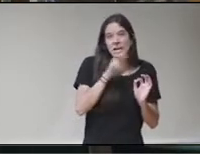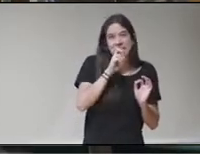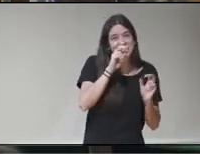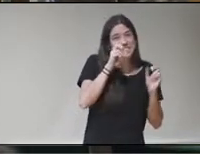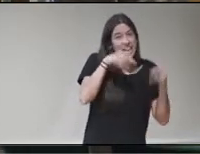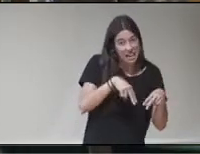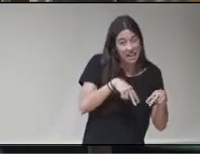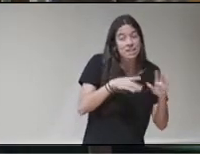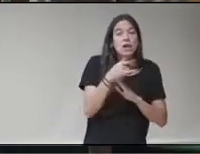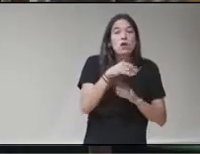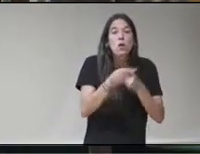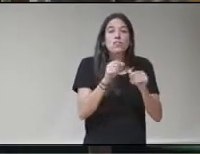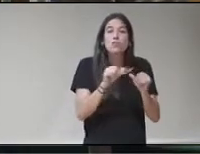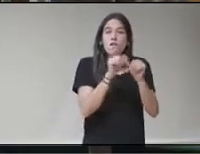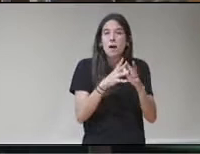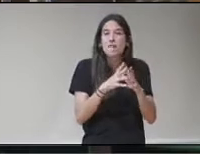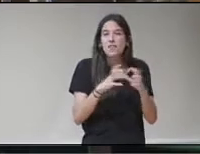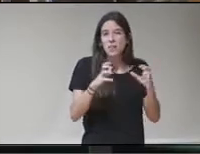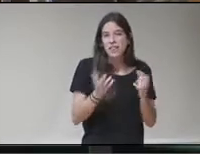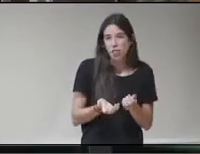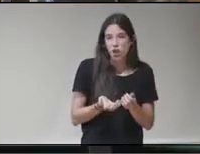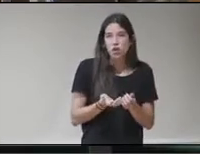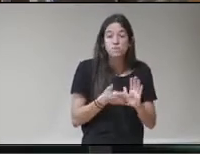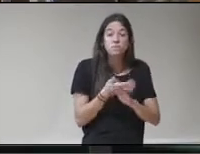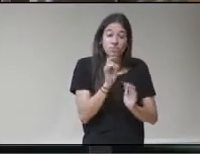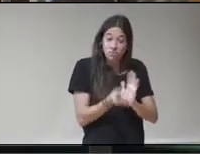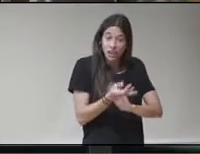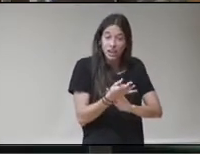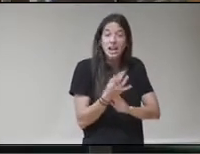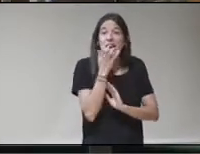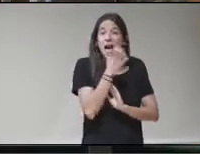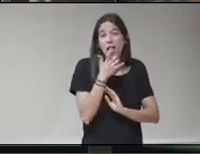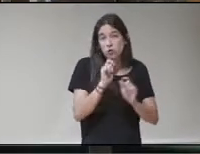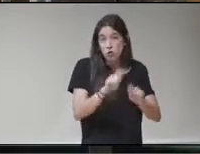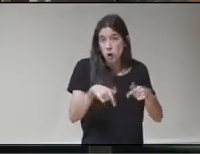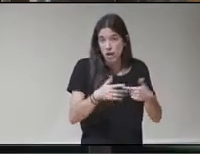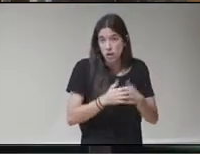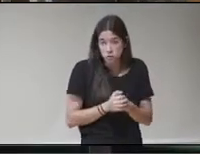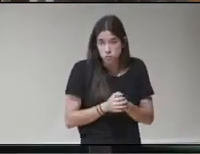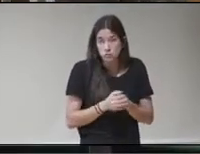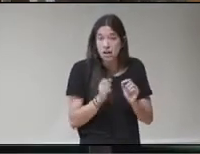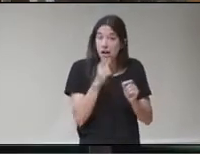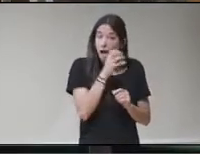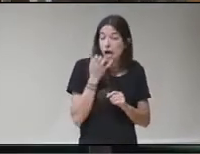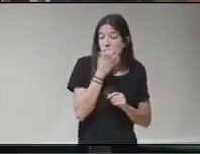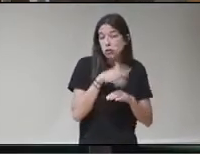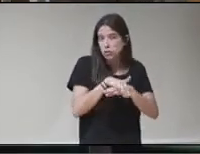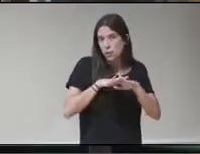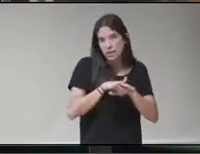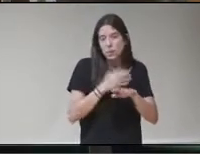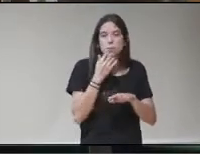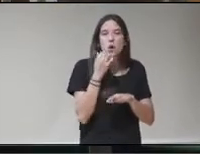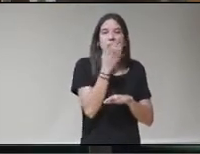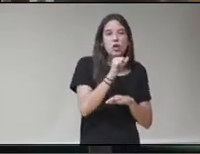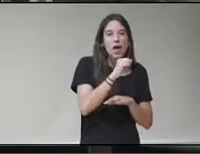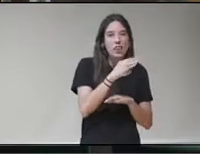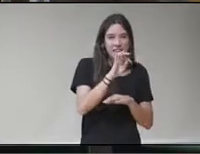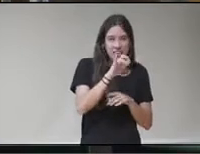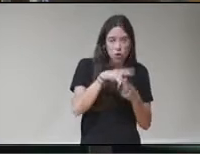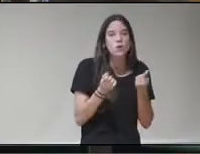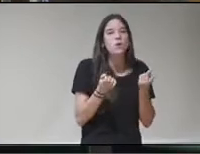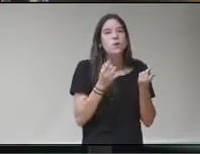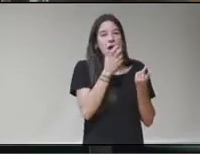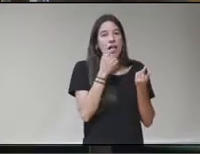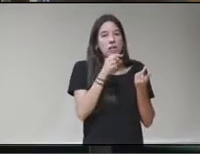hacer de manera fermentativa, y entonces van a generar ácidos orgánicos, ácidos fundamentalmente como el acético, el propiónico y el